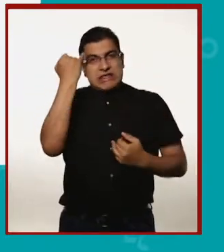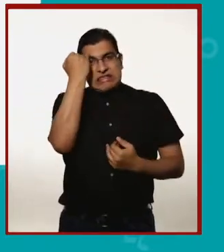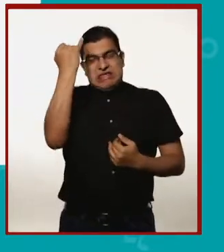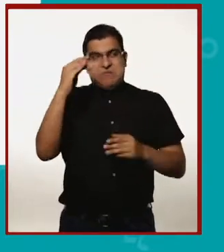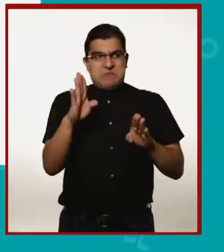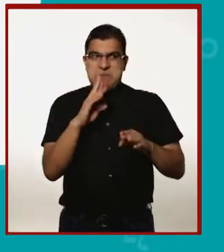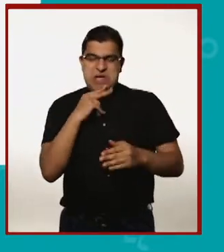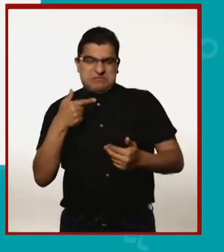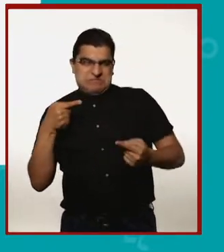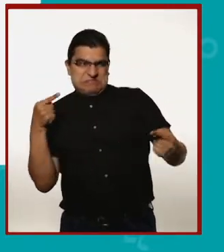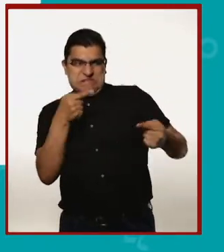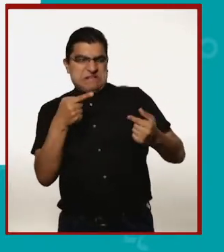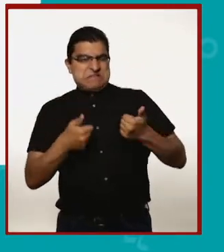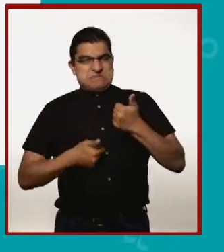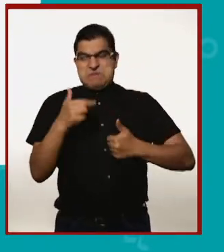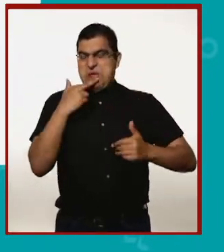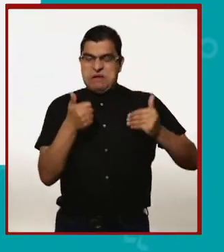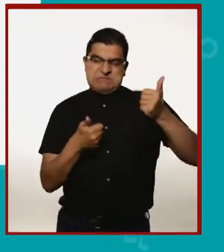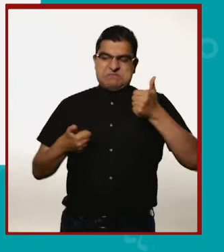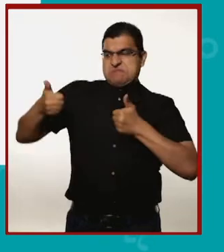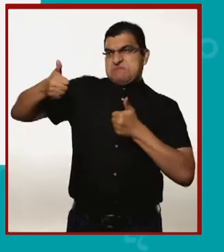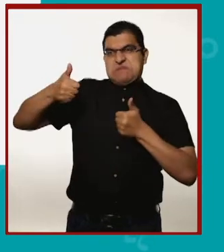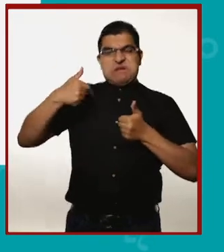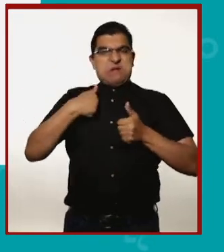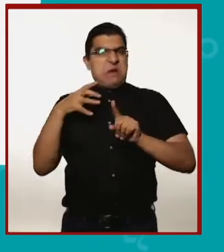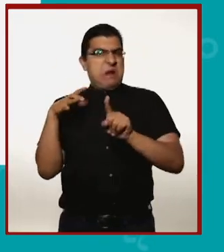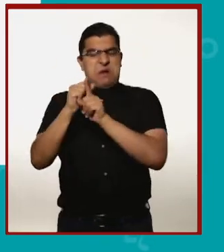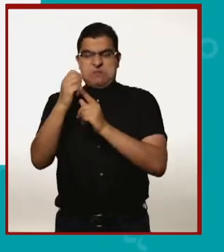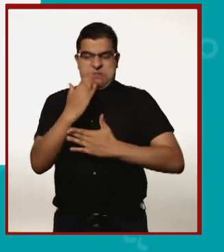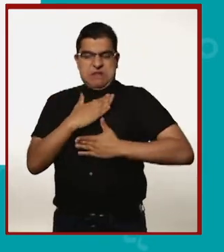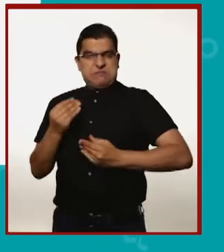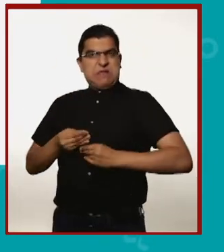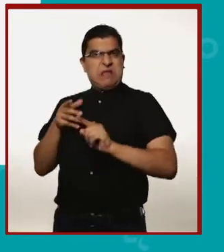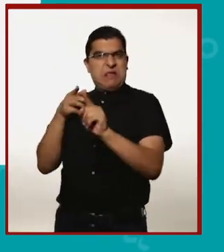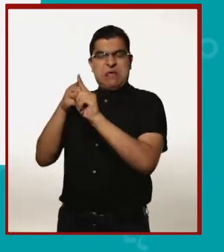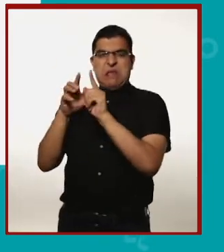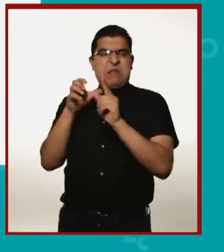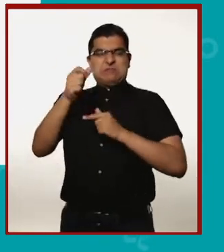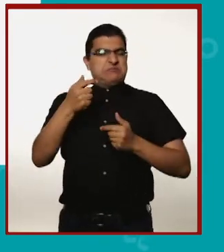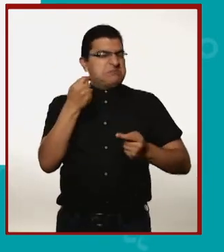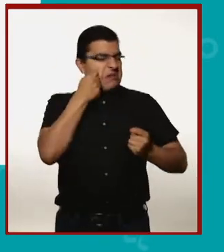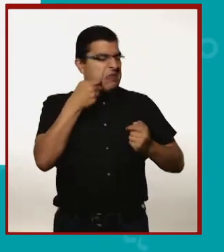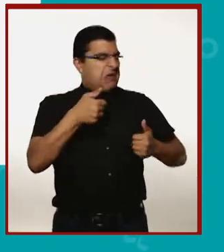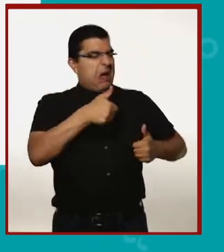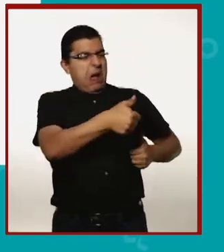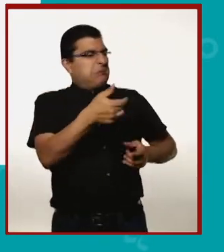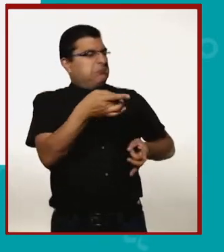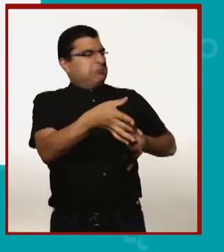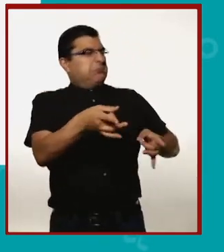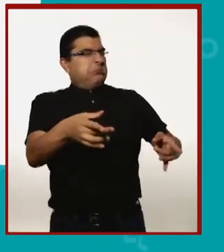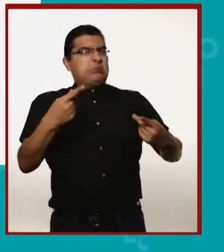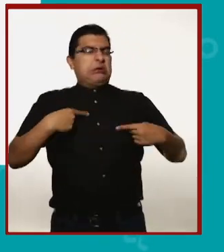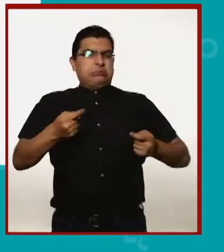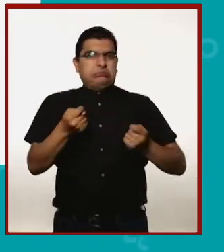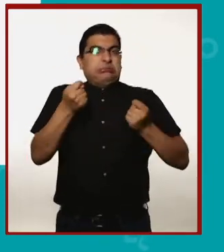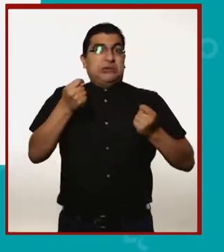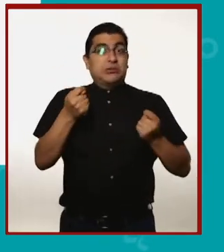Muchos crecen con la idea de que es válido sobresalir o lograr objetivos personales a costa de los demás.